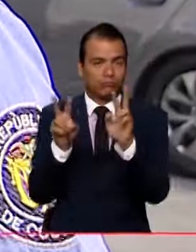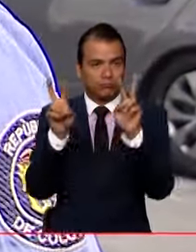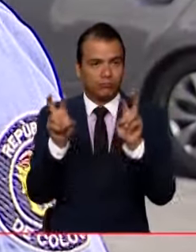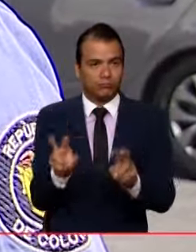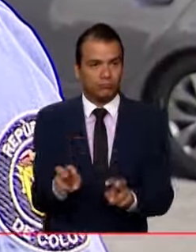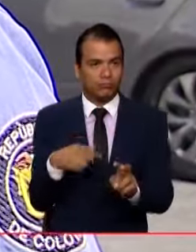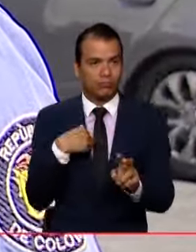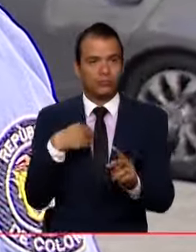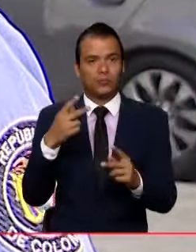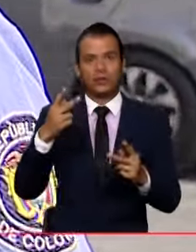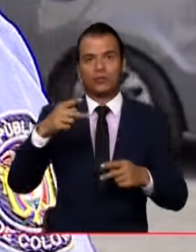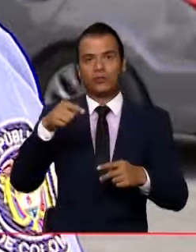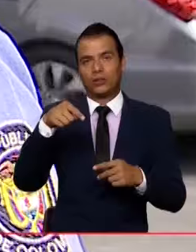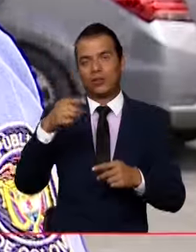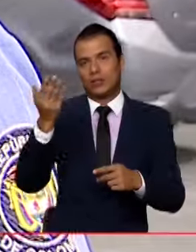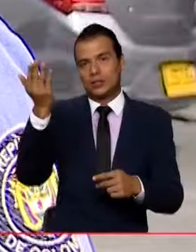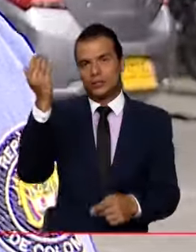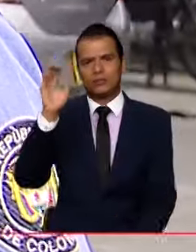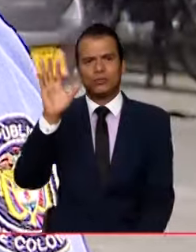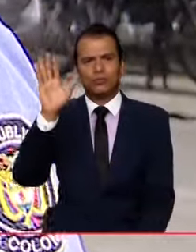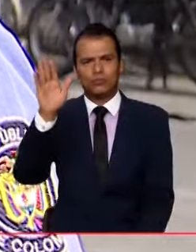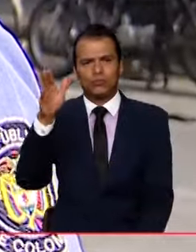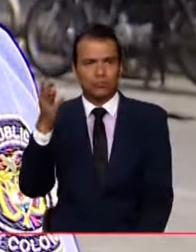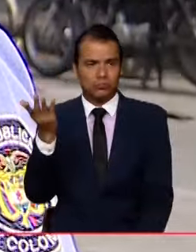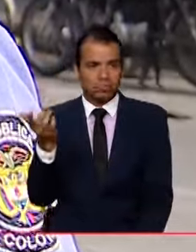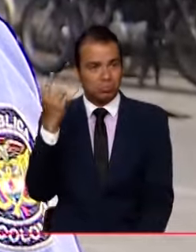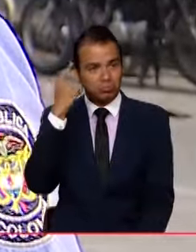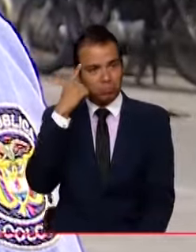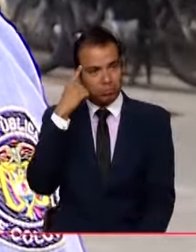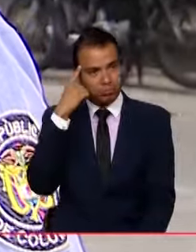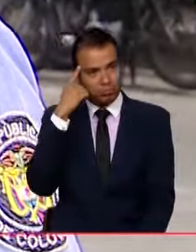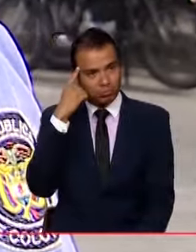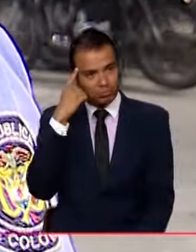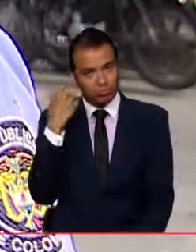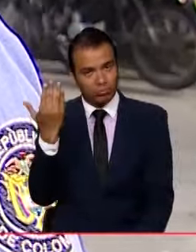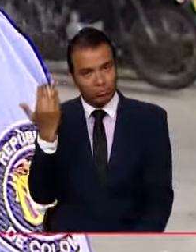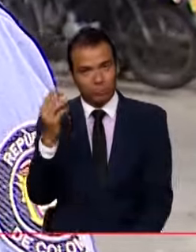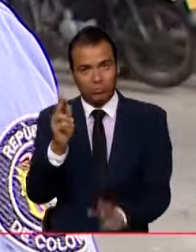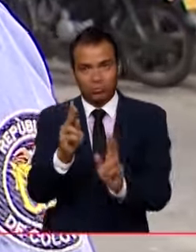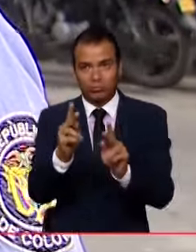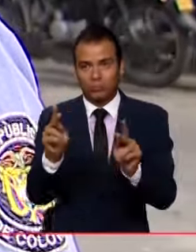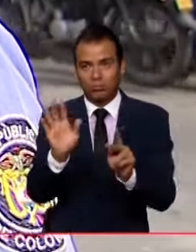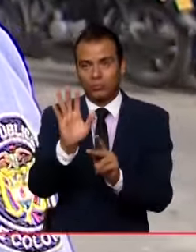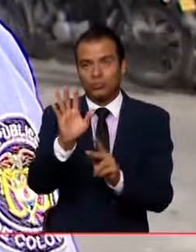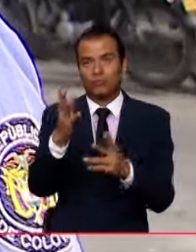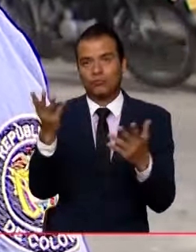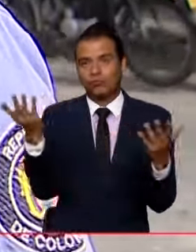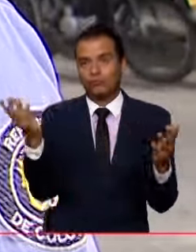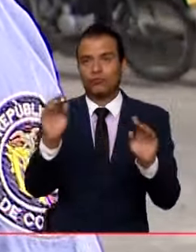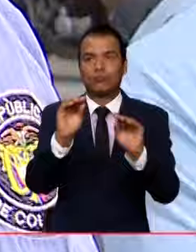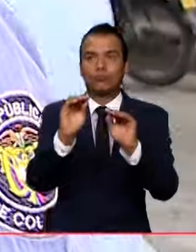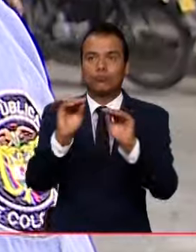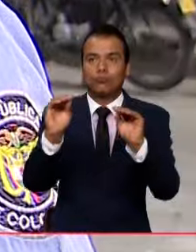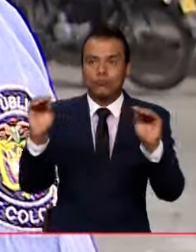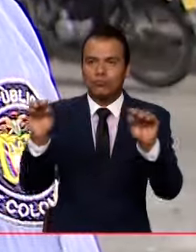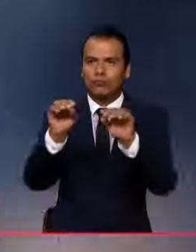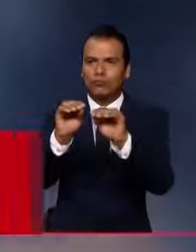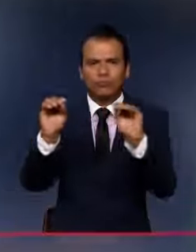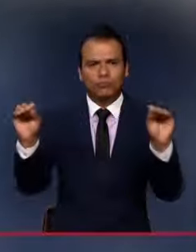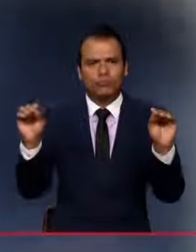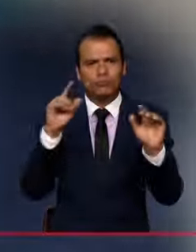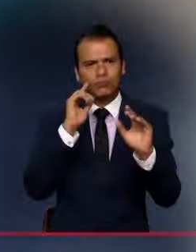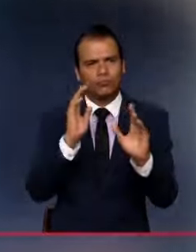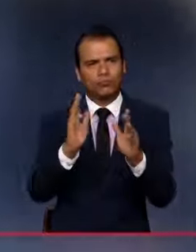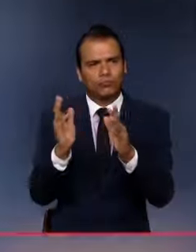el TikTok y por allí me parece bien educar a la gente e informar a la gente que